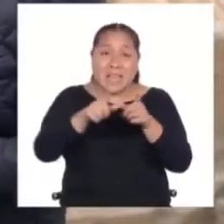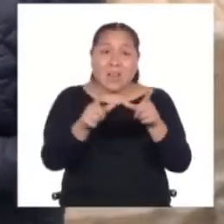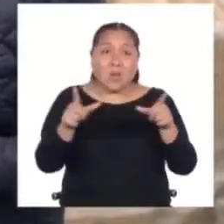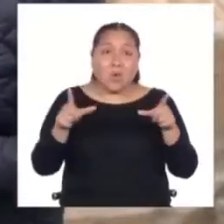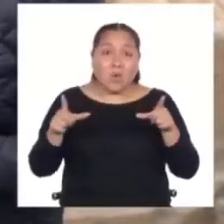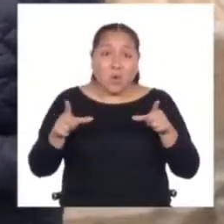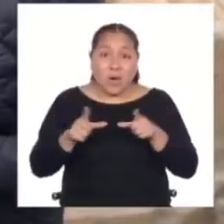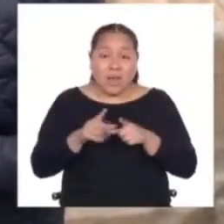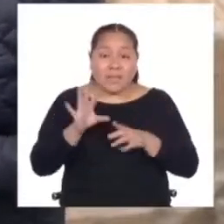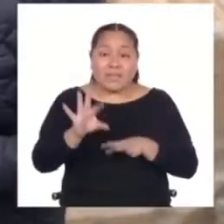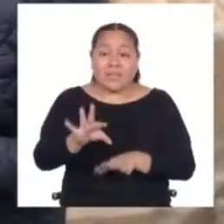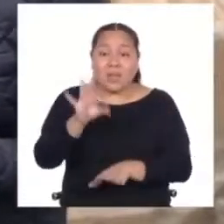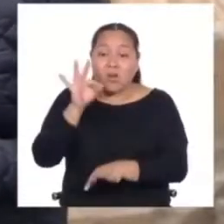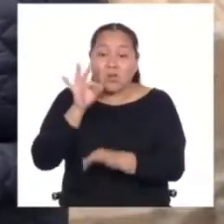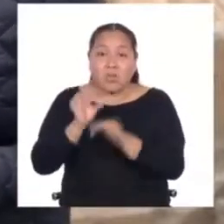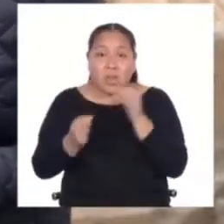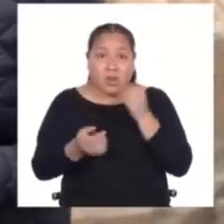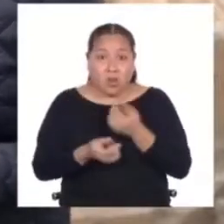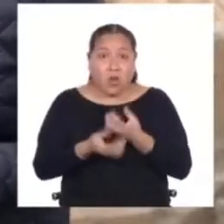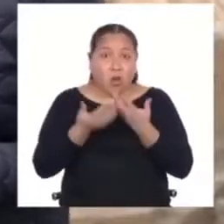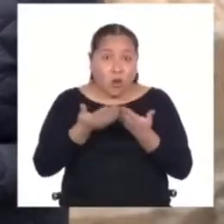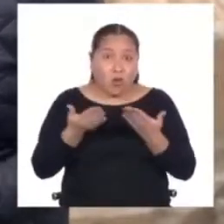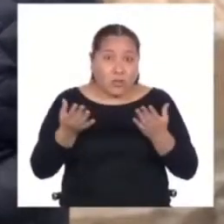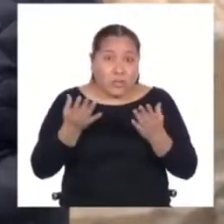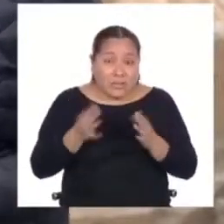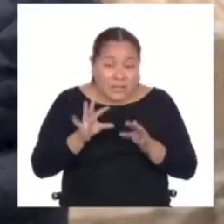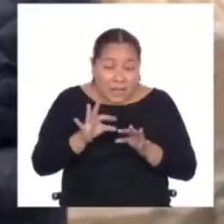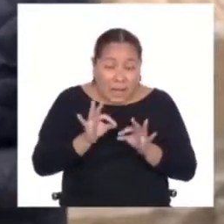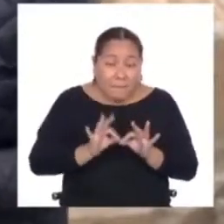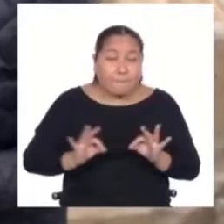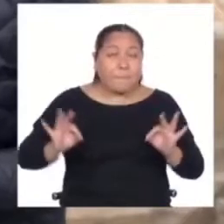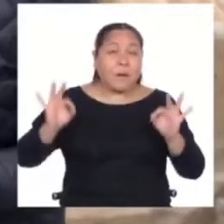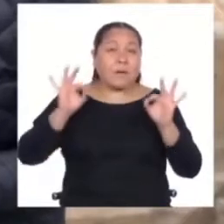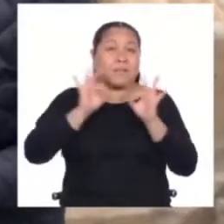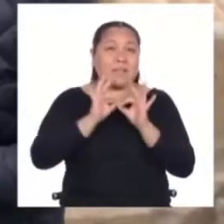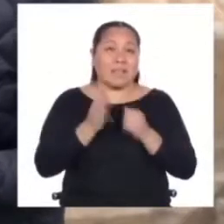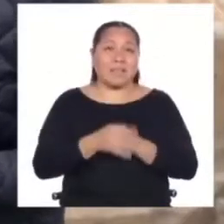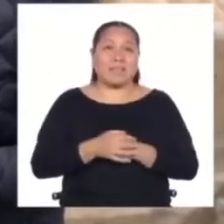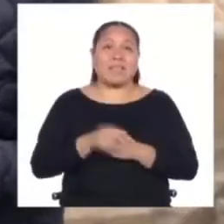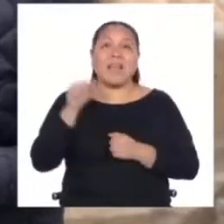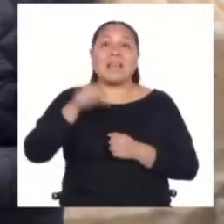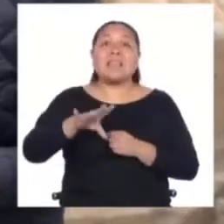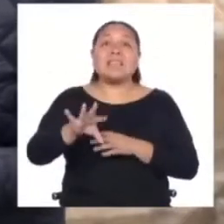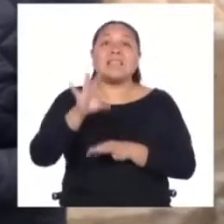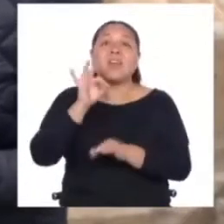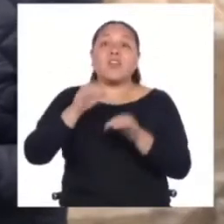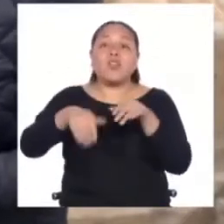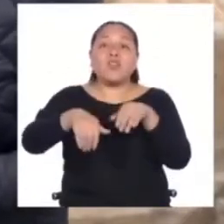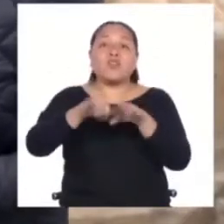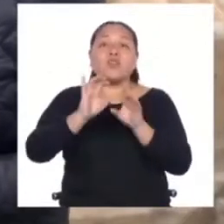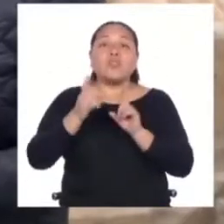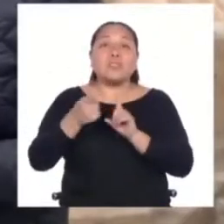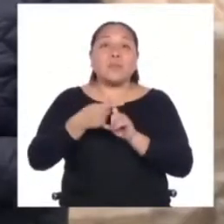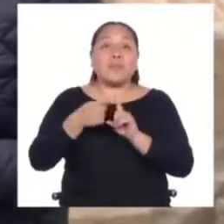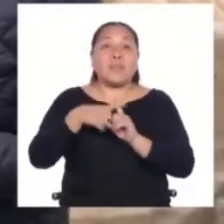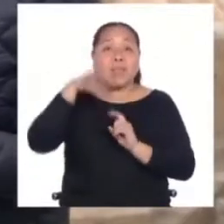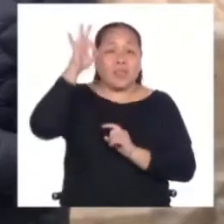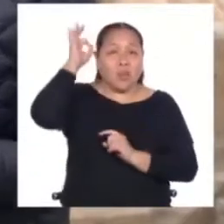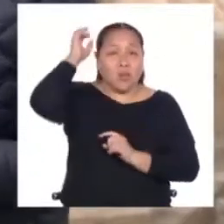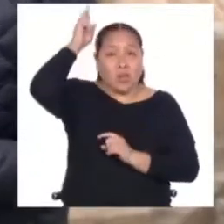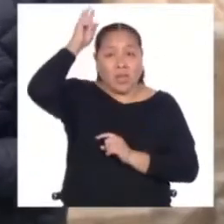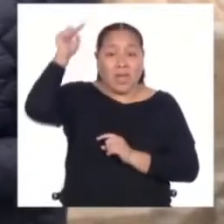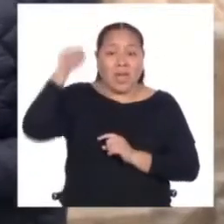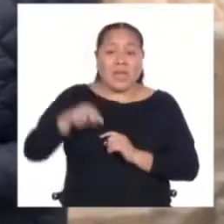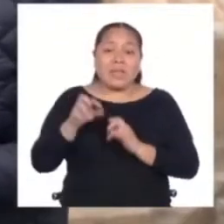ocurrió un hallazgo arqueológico importantísimo. Se trata de un cementerio inca donde hay restos de